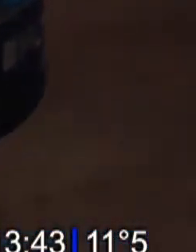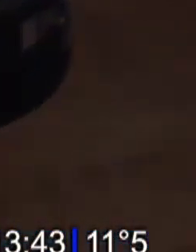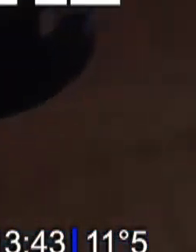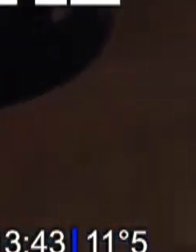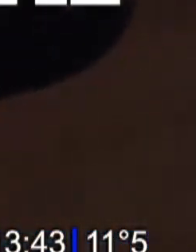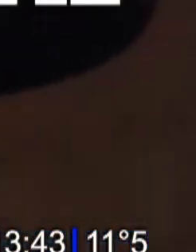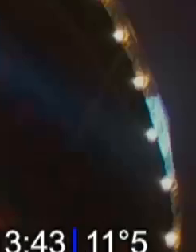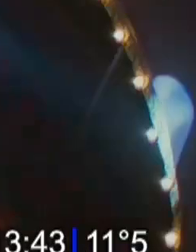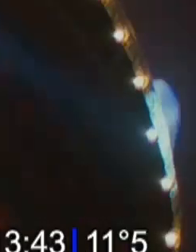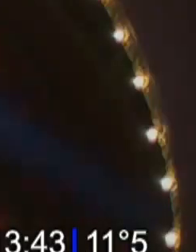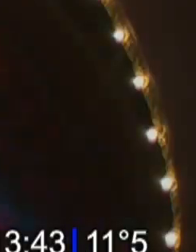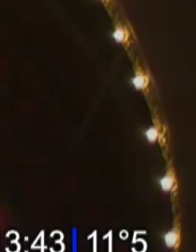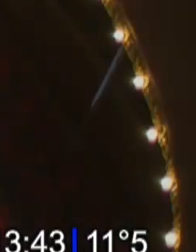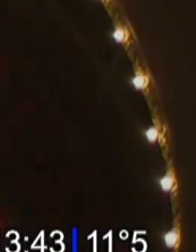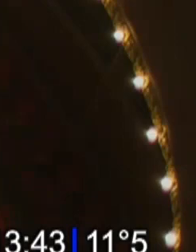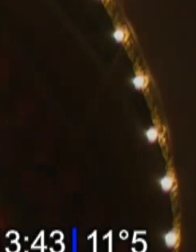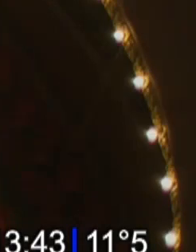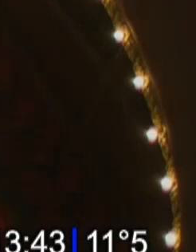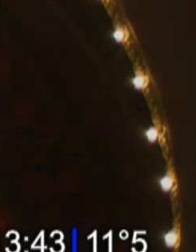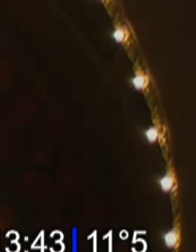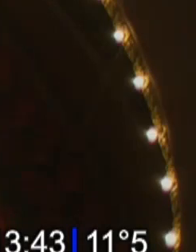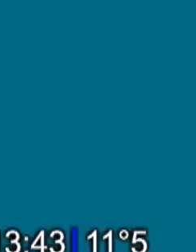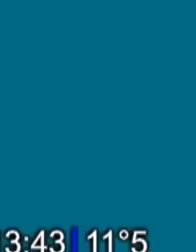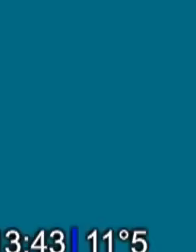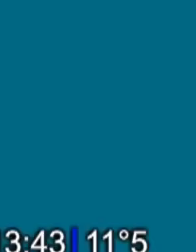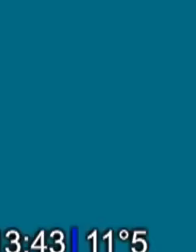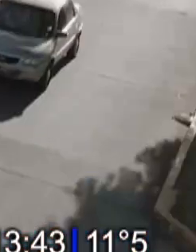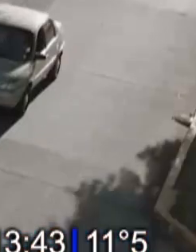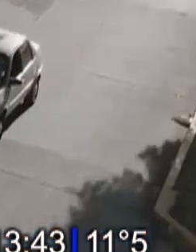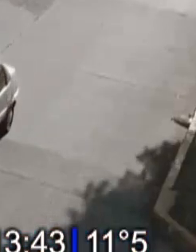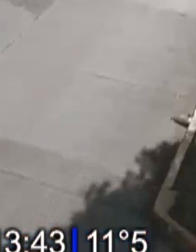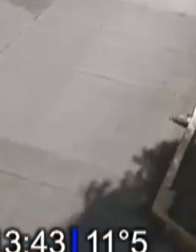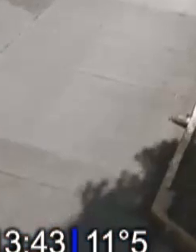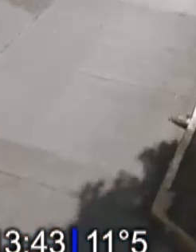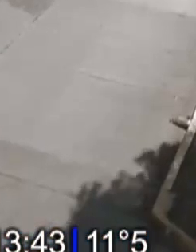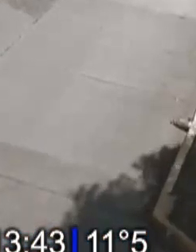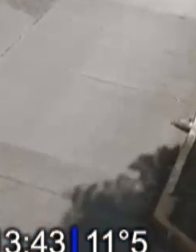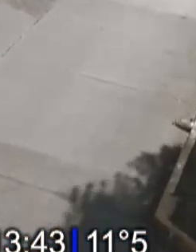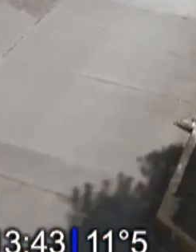librerías, indumentaria infantil. Semana Nación. BN Ahorros todos los días.